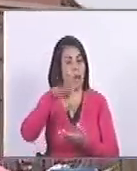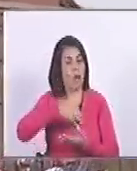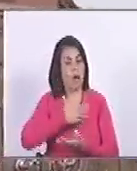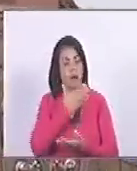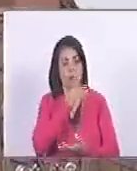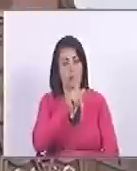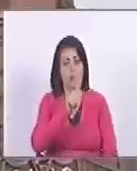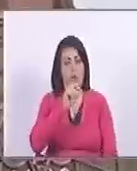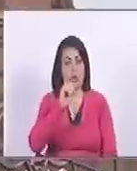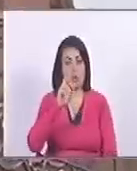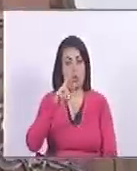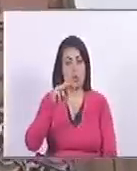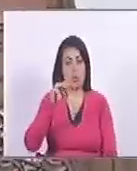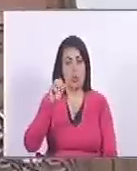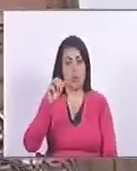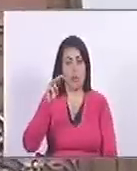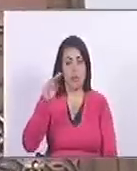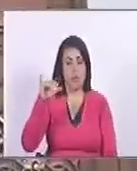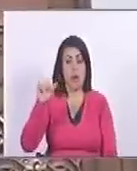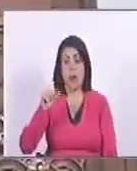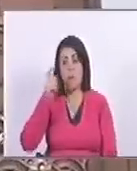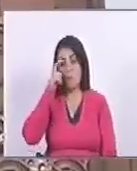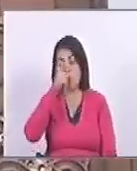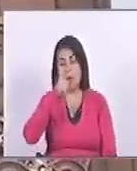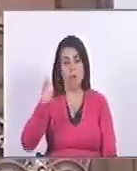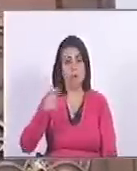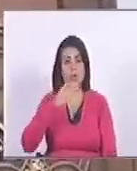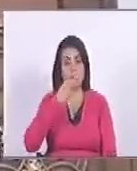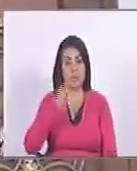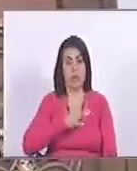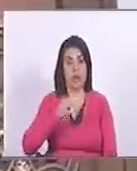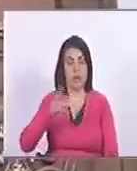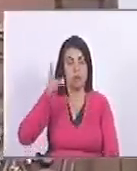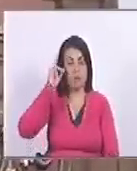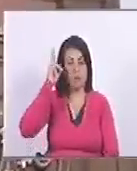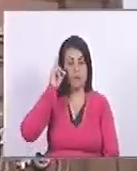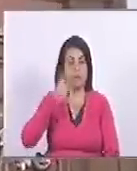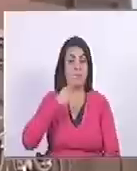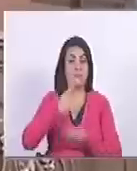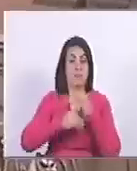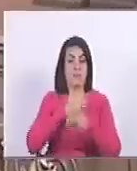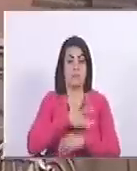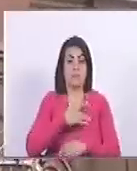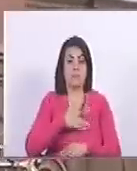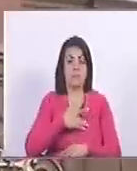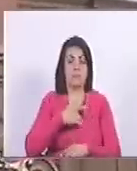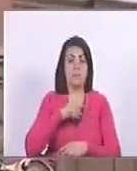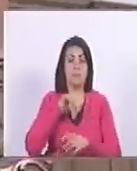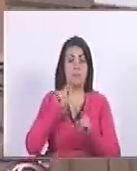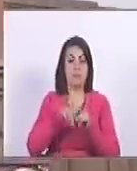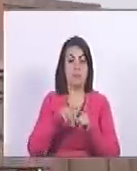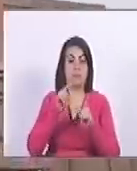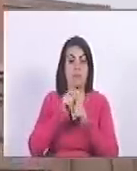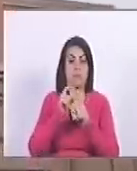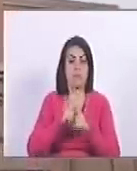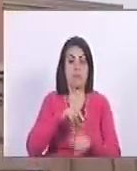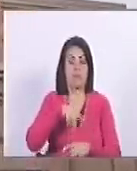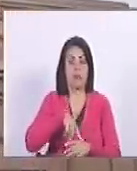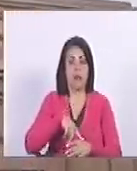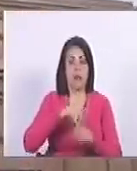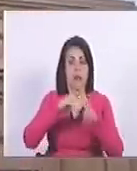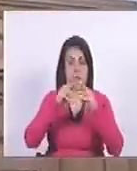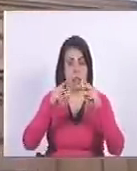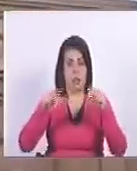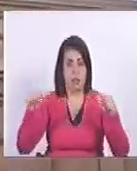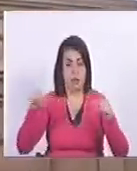el canto en cada rincón de los pueblos originarios expresándose de forma ancestral para nuestra Pachamama, para nuestra relación